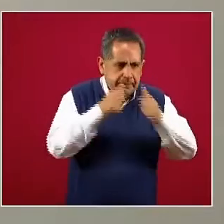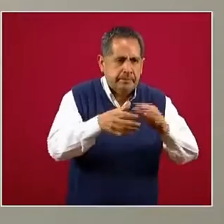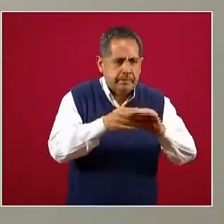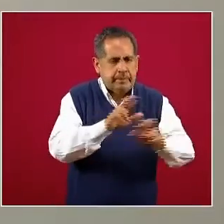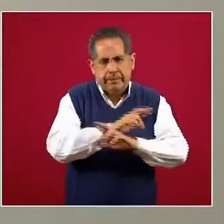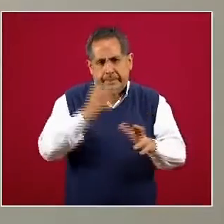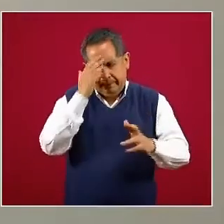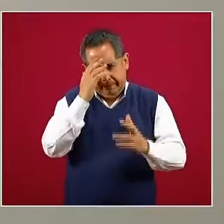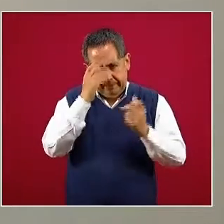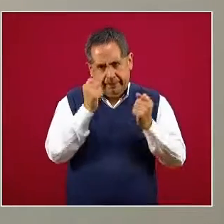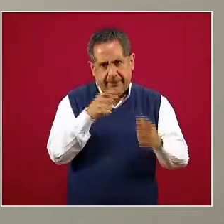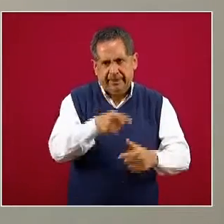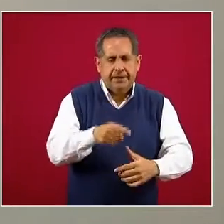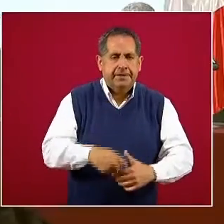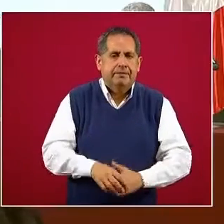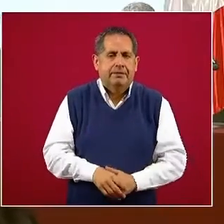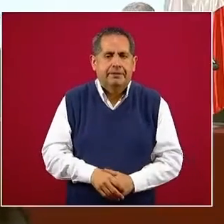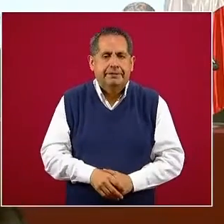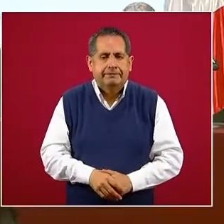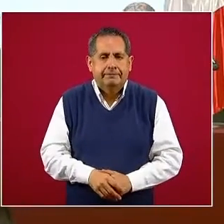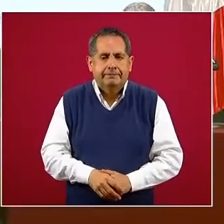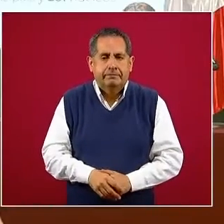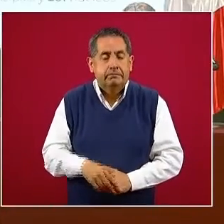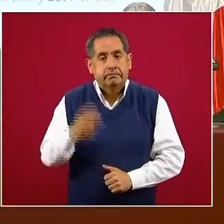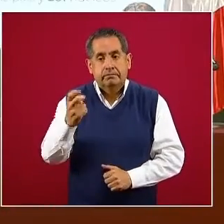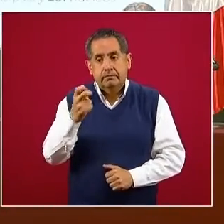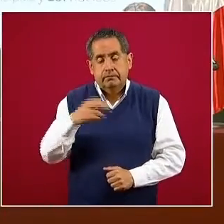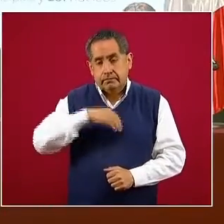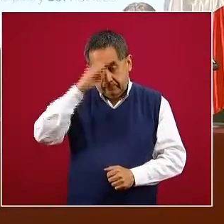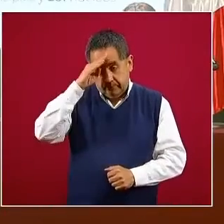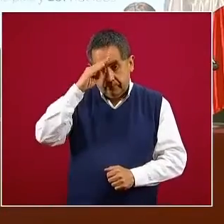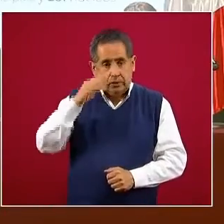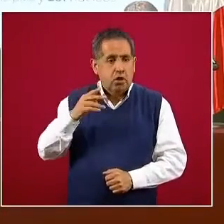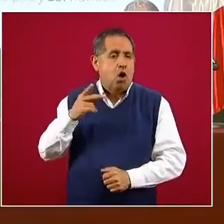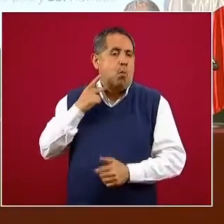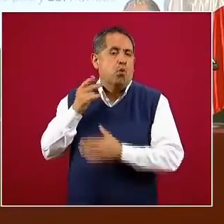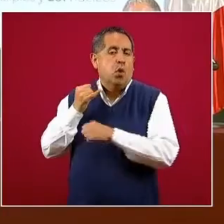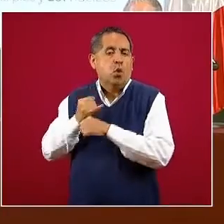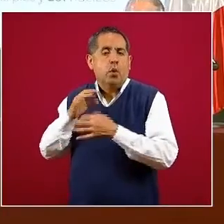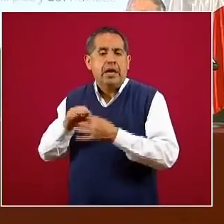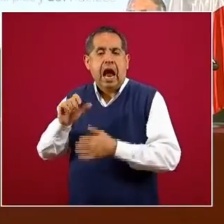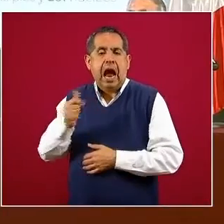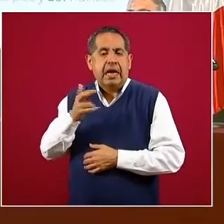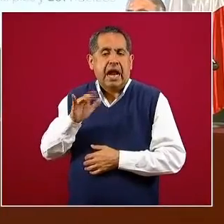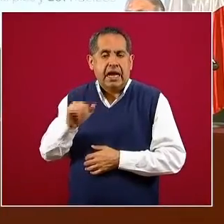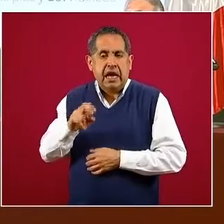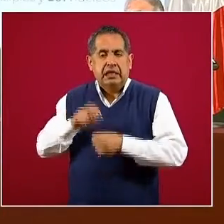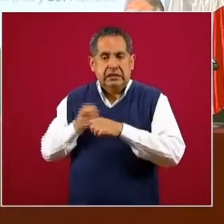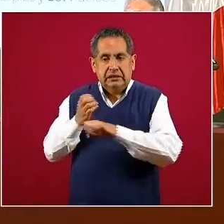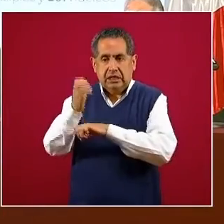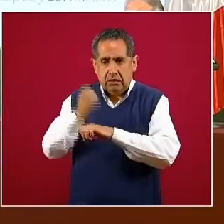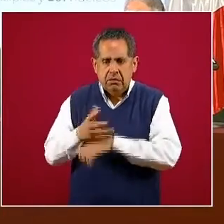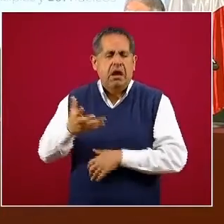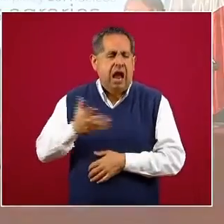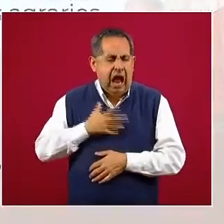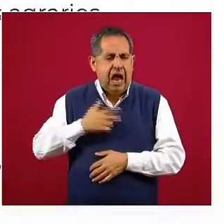pandemia los ha hecho visibles de una manera muy importante. Y el primer derecho humano es la